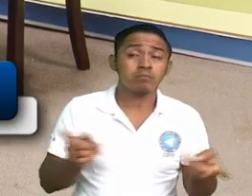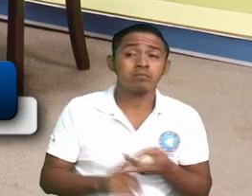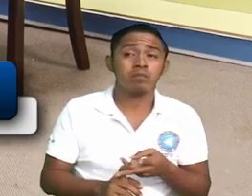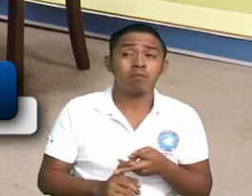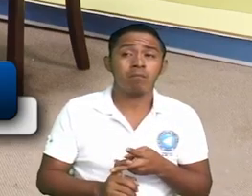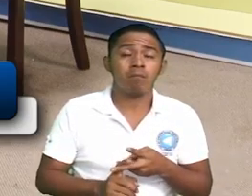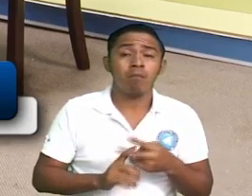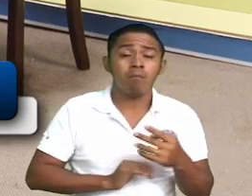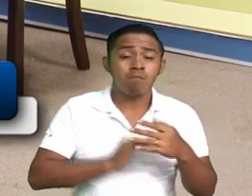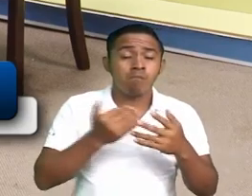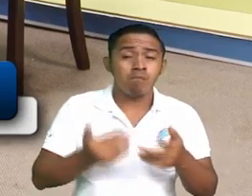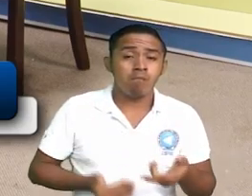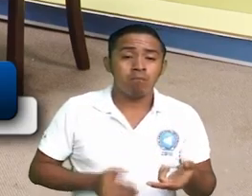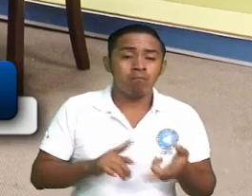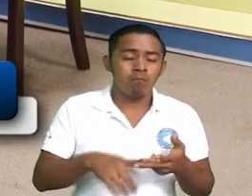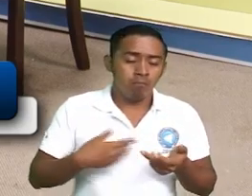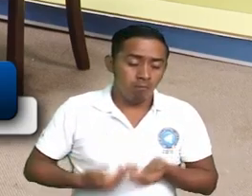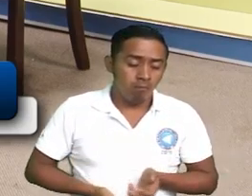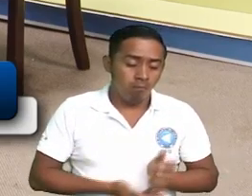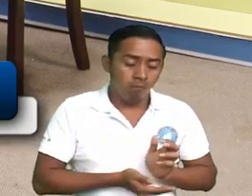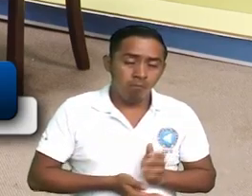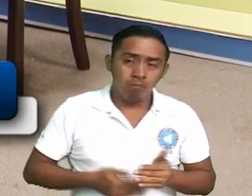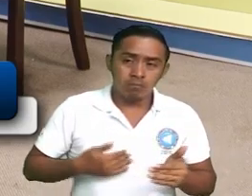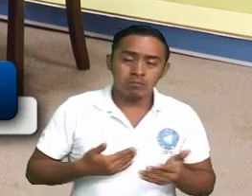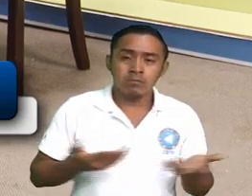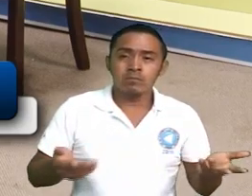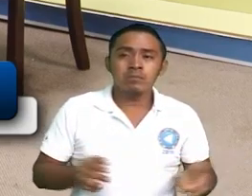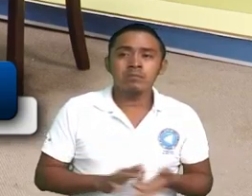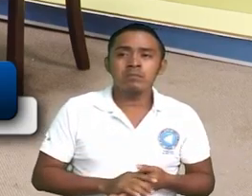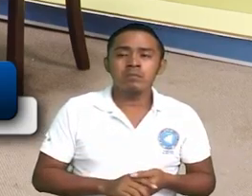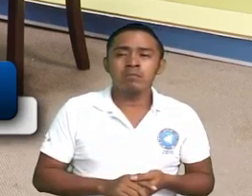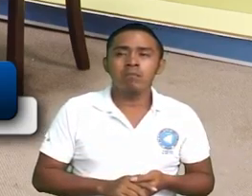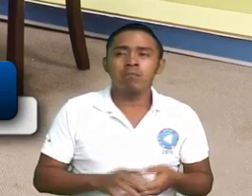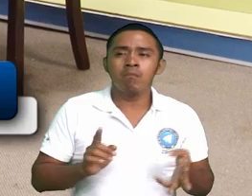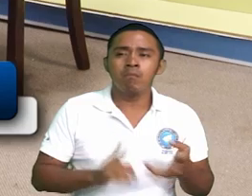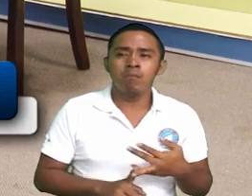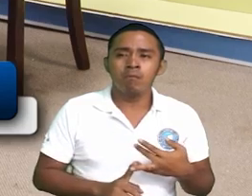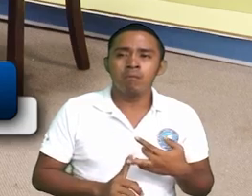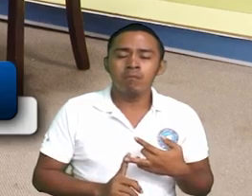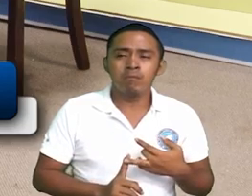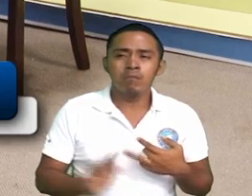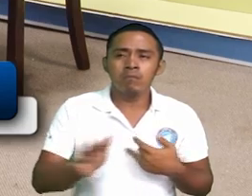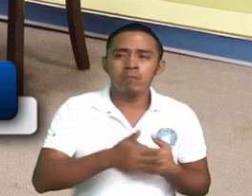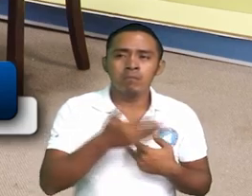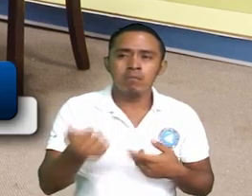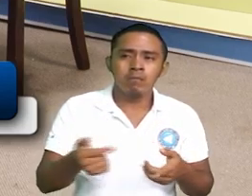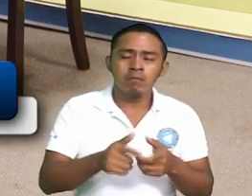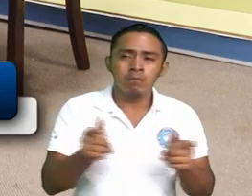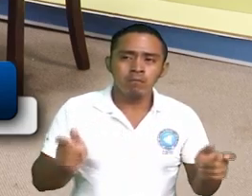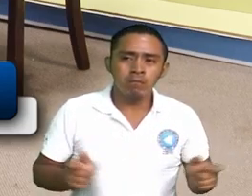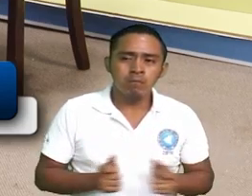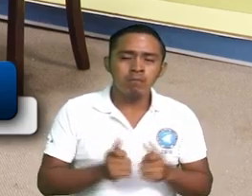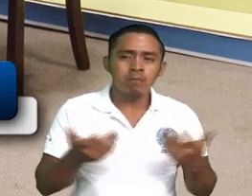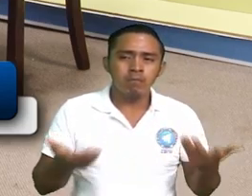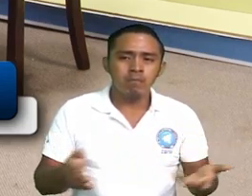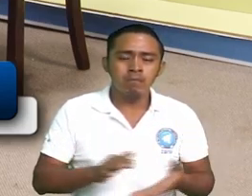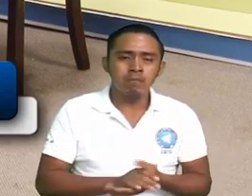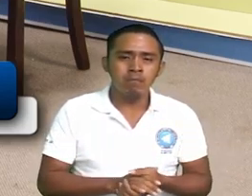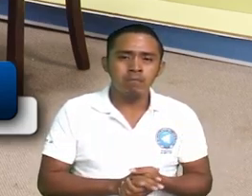de ella como mujer embarazada y la del bebé que está por nacer. Ya. También tenemos el otro grupo, ¿verdad?, que es en el